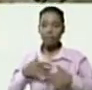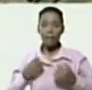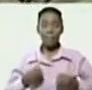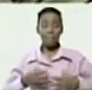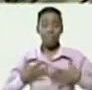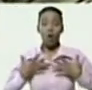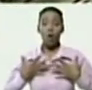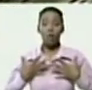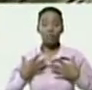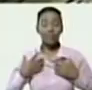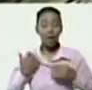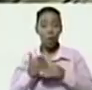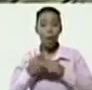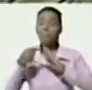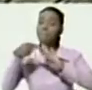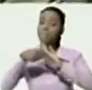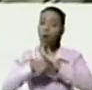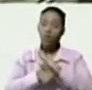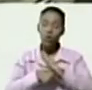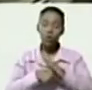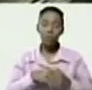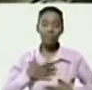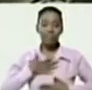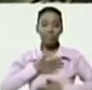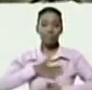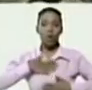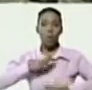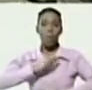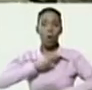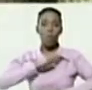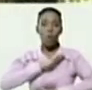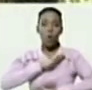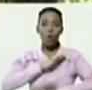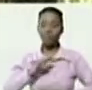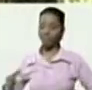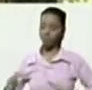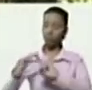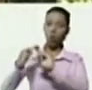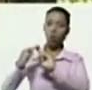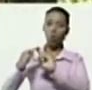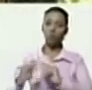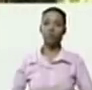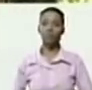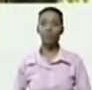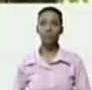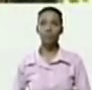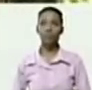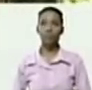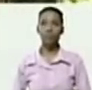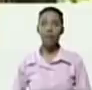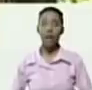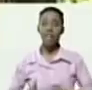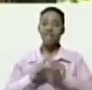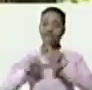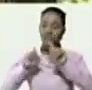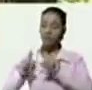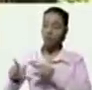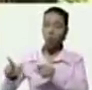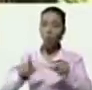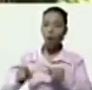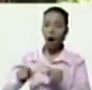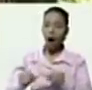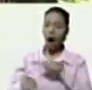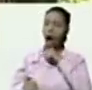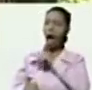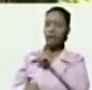Debe ser profundamente satisfactorio reencontrarse en distintos lugares. Por aquí pasó